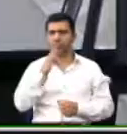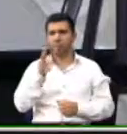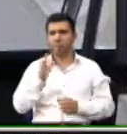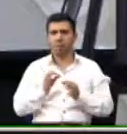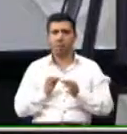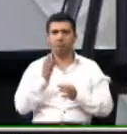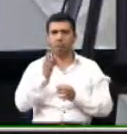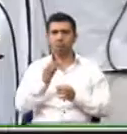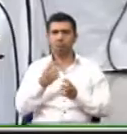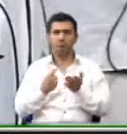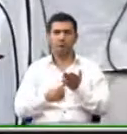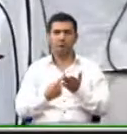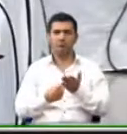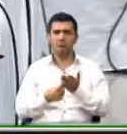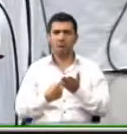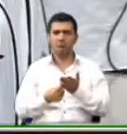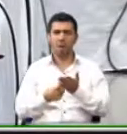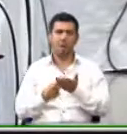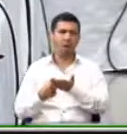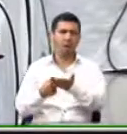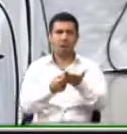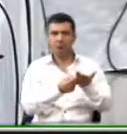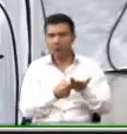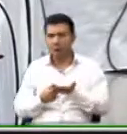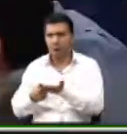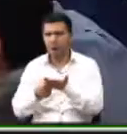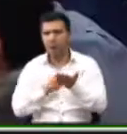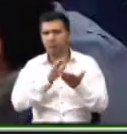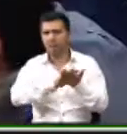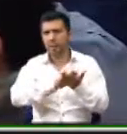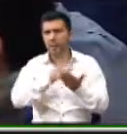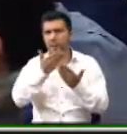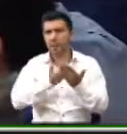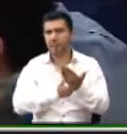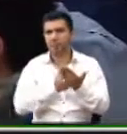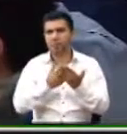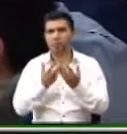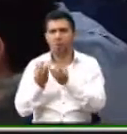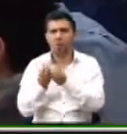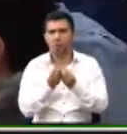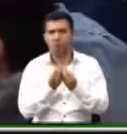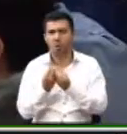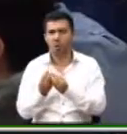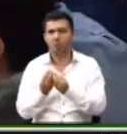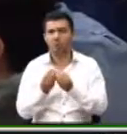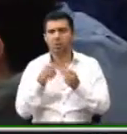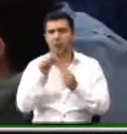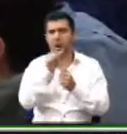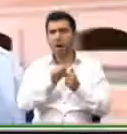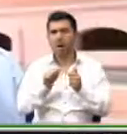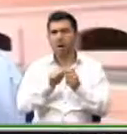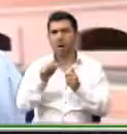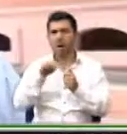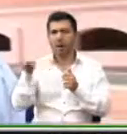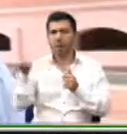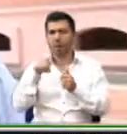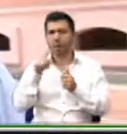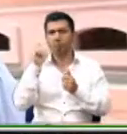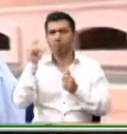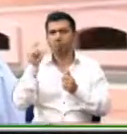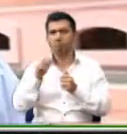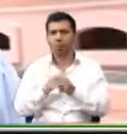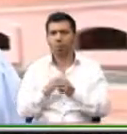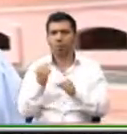con dirigentes sociales y políticos el documento lo cual finalizará mañana con los concejales del área metropolitana de cúcuta que están hoy